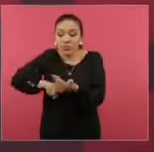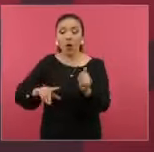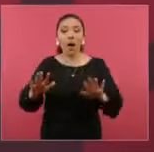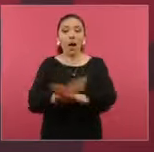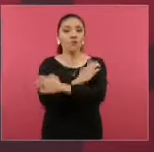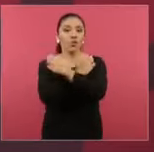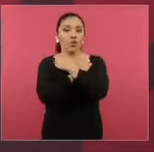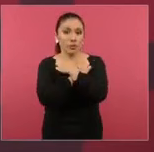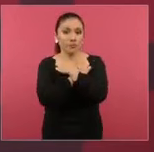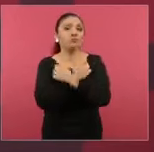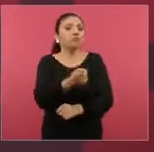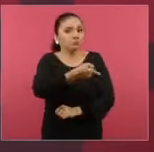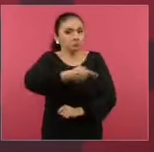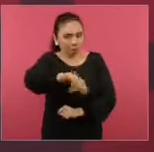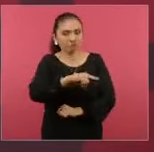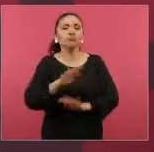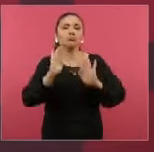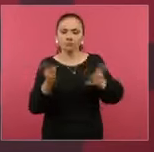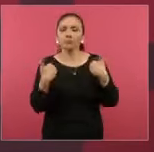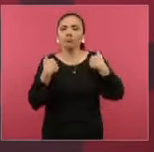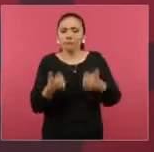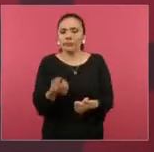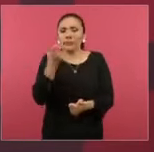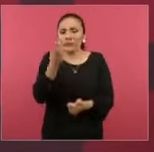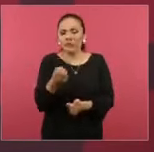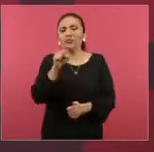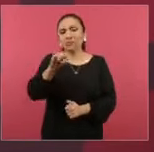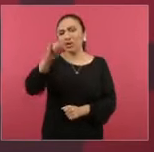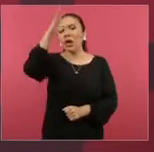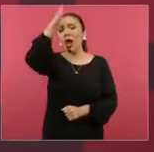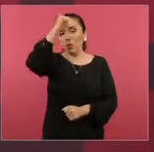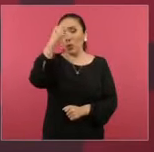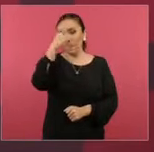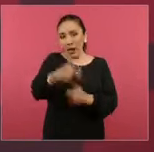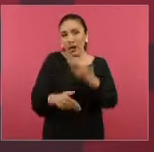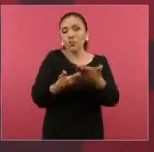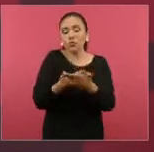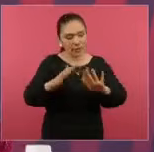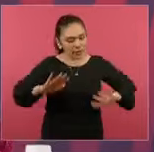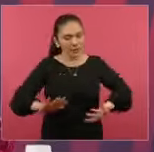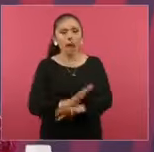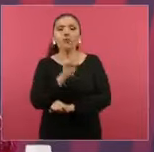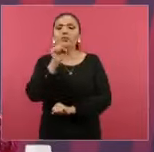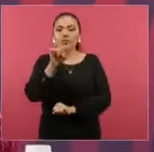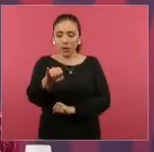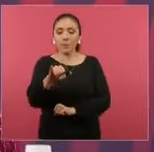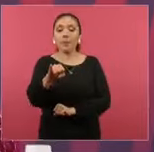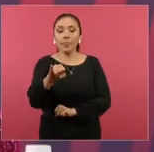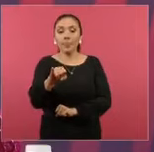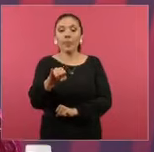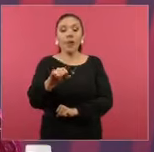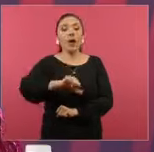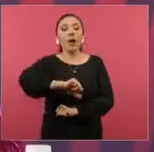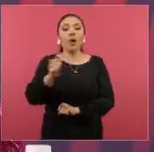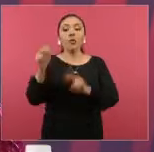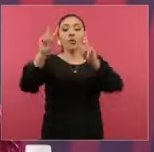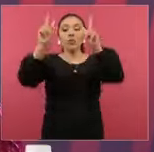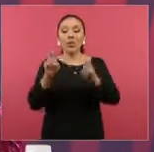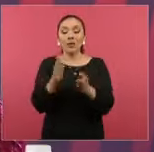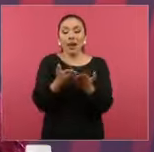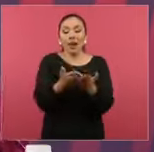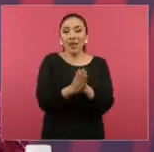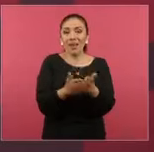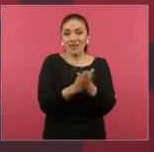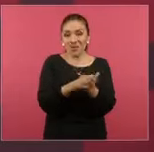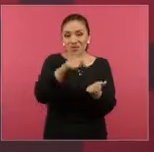Ellos plantearon la situación de estaban de acuerdo con la propuesta de transformación y en relación con los de los libros de